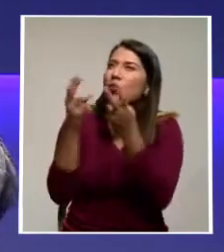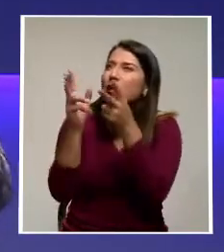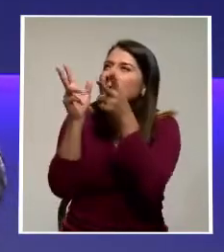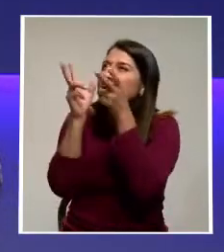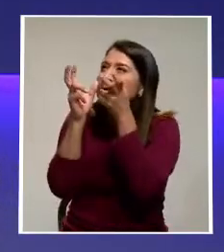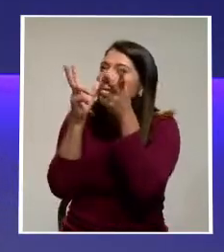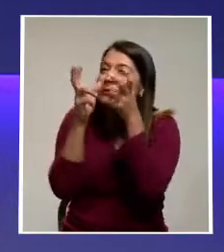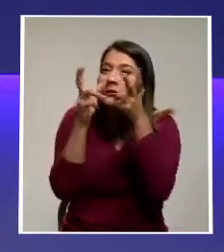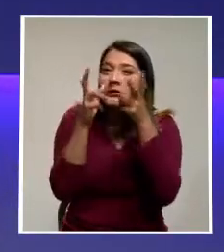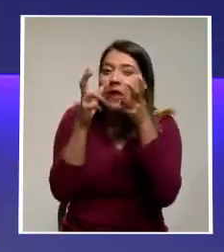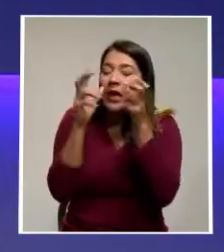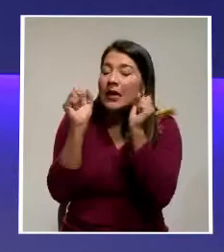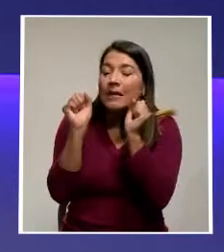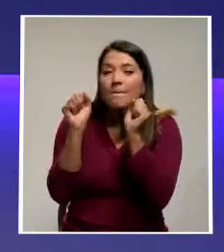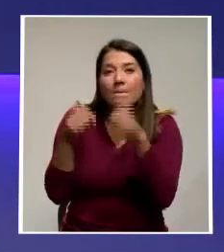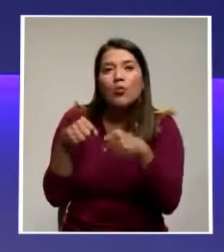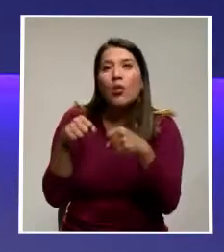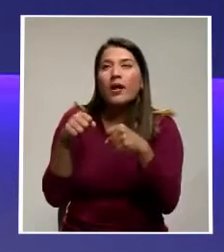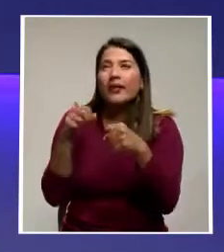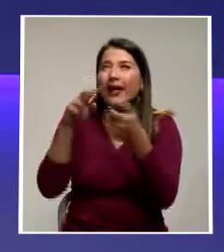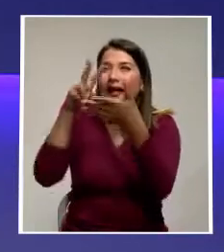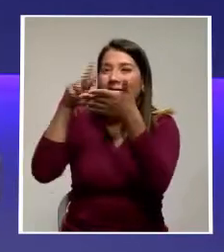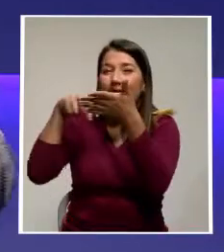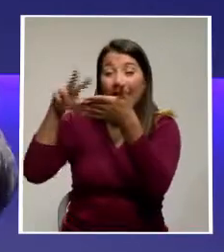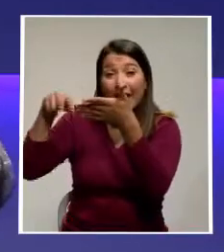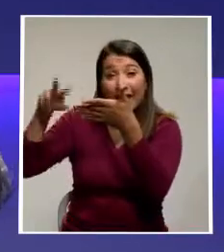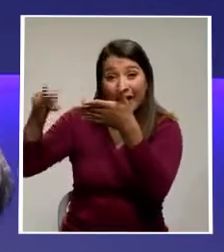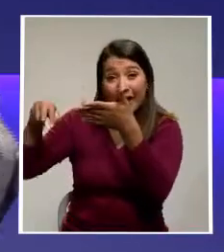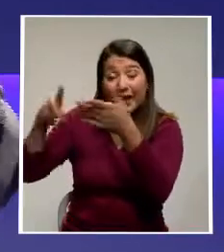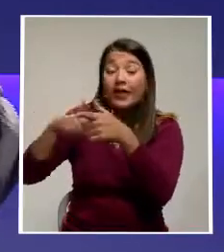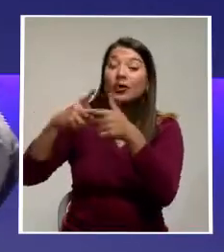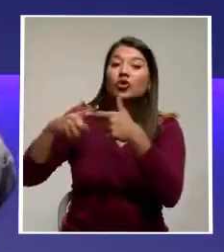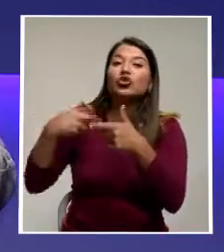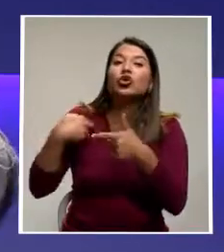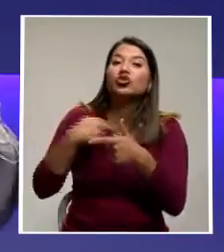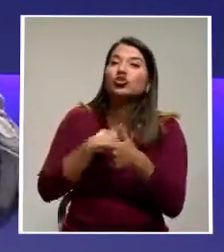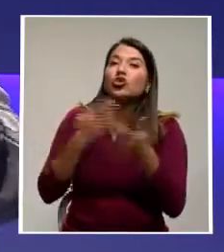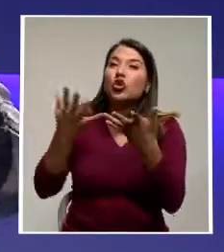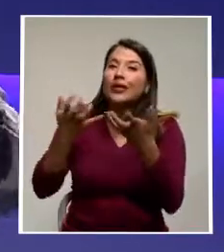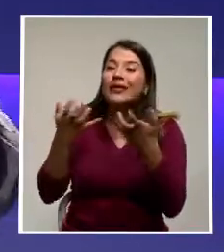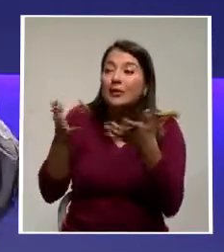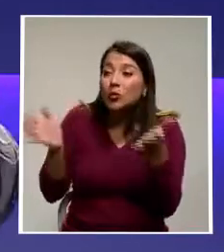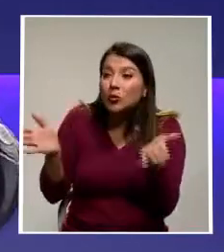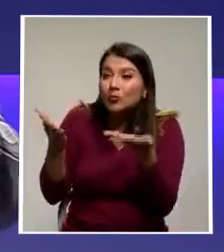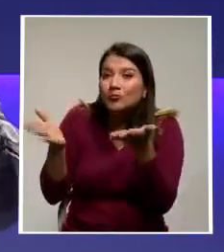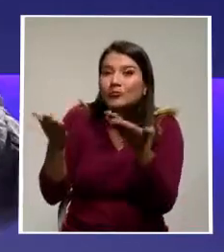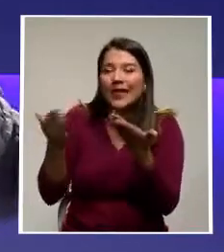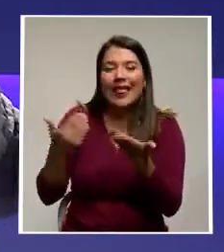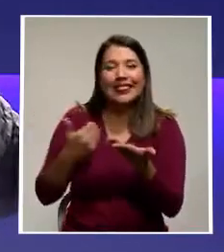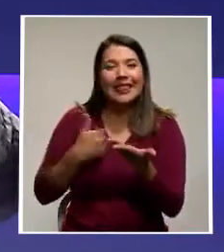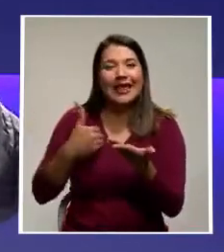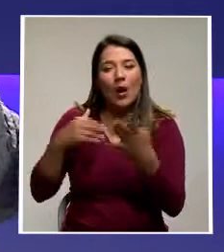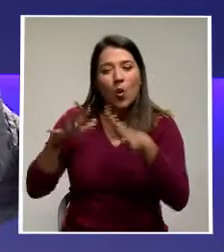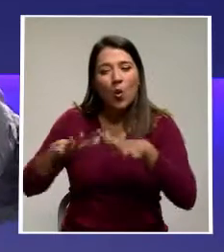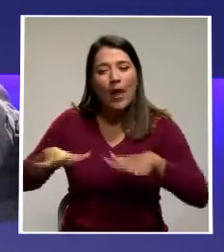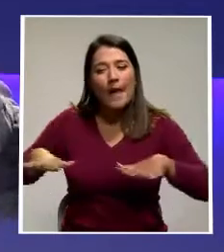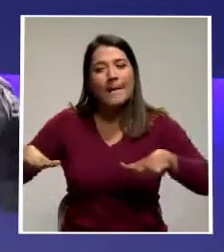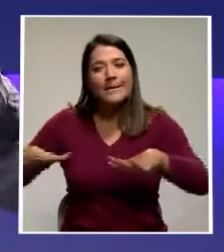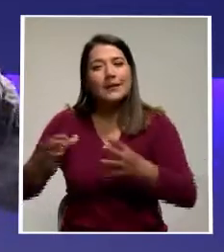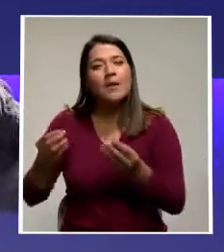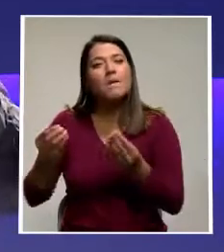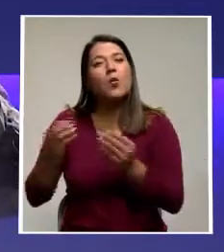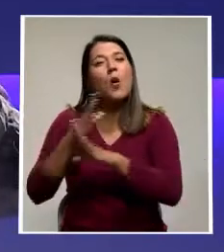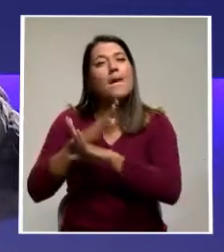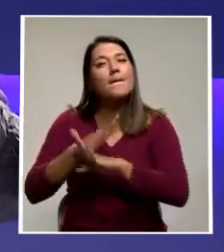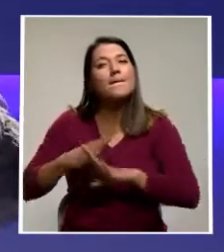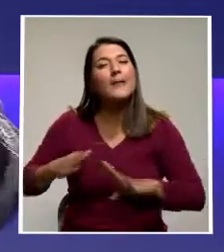se privilegie la lectura. Entonces propiciamos que haya una atmósfera muy pacífica para que la